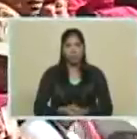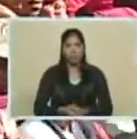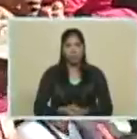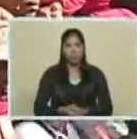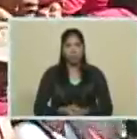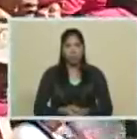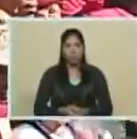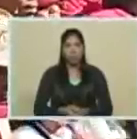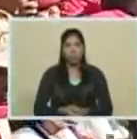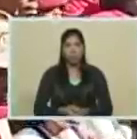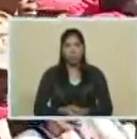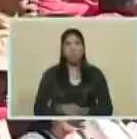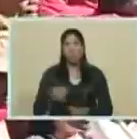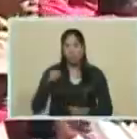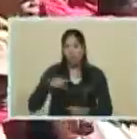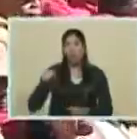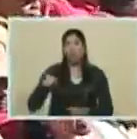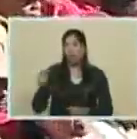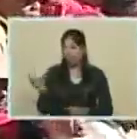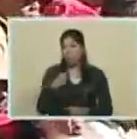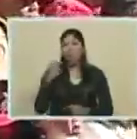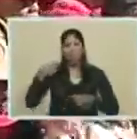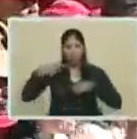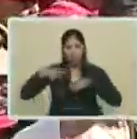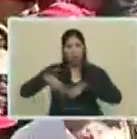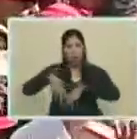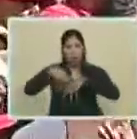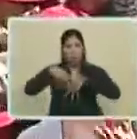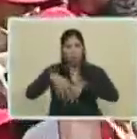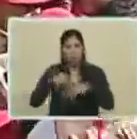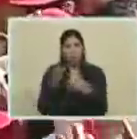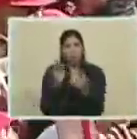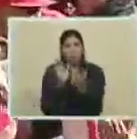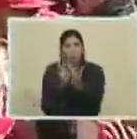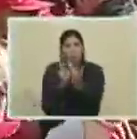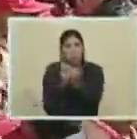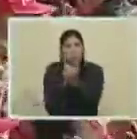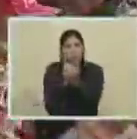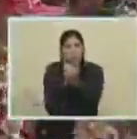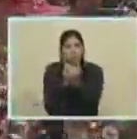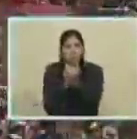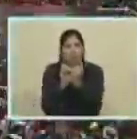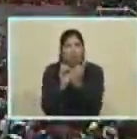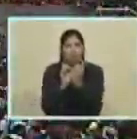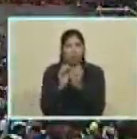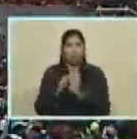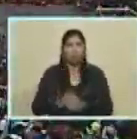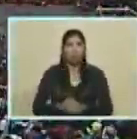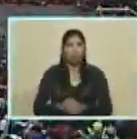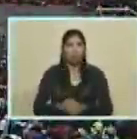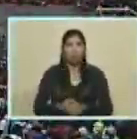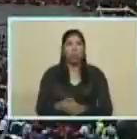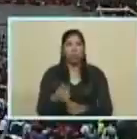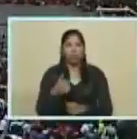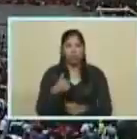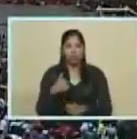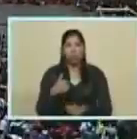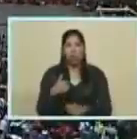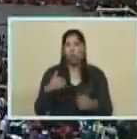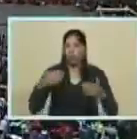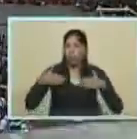Vamos a caminar un rato aquí junto a ustedes, más cerca de ustedes. Yo me alegro